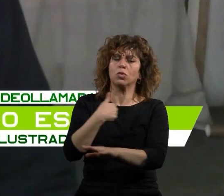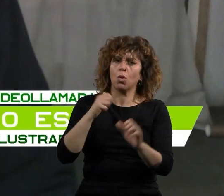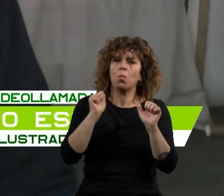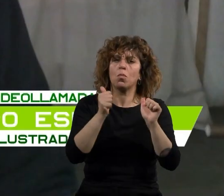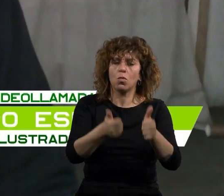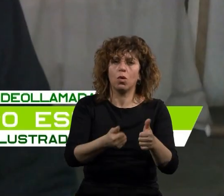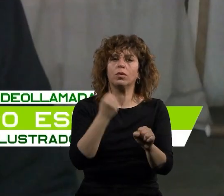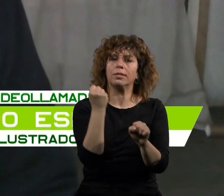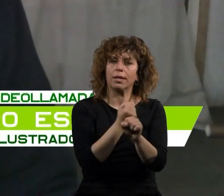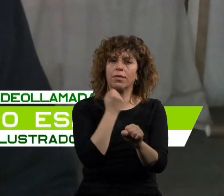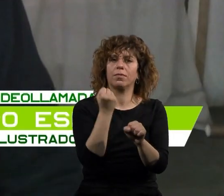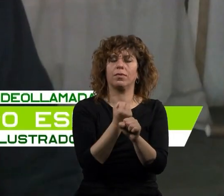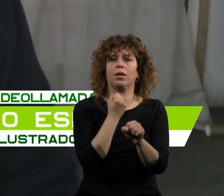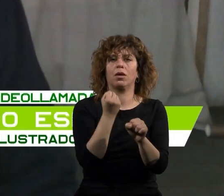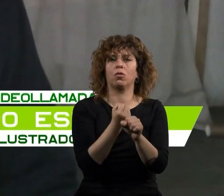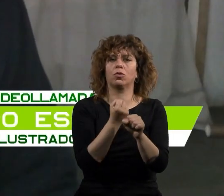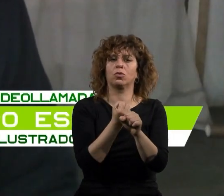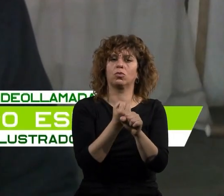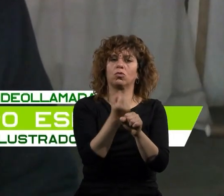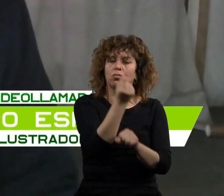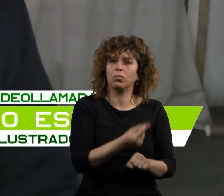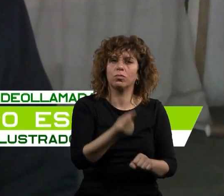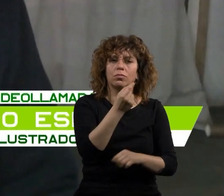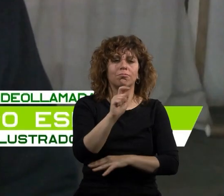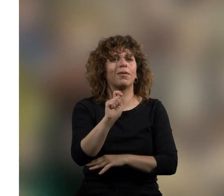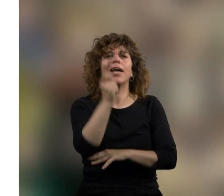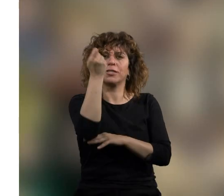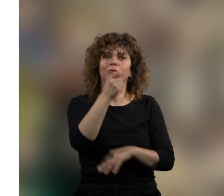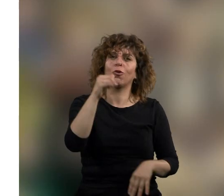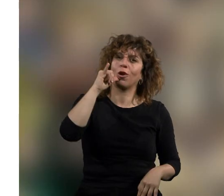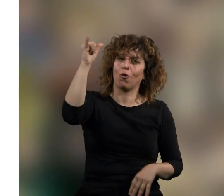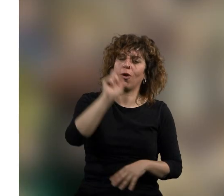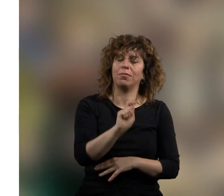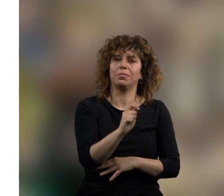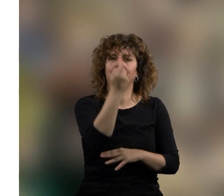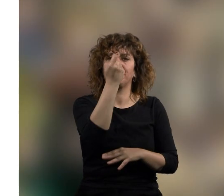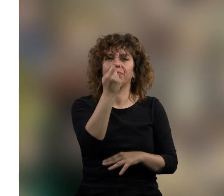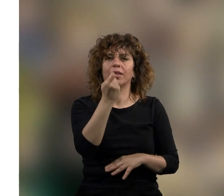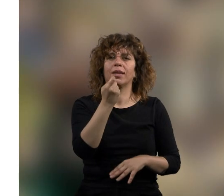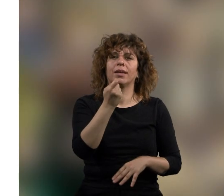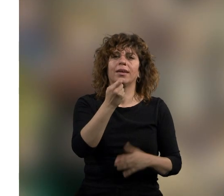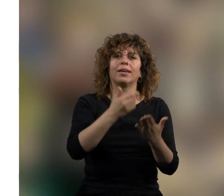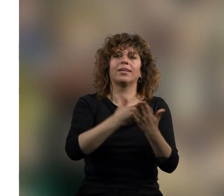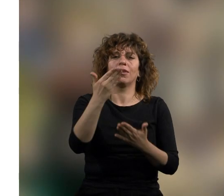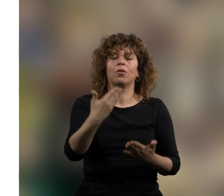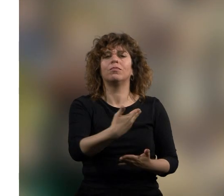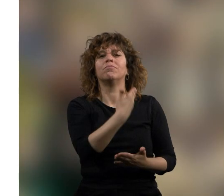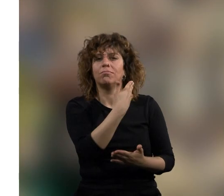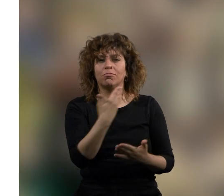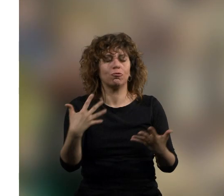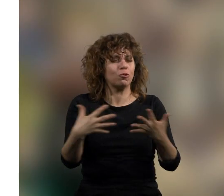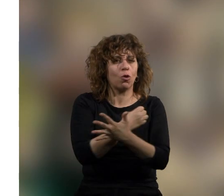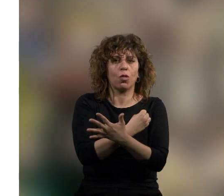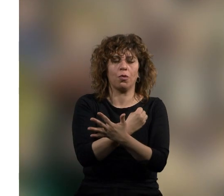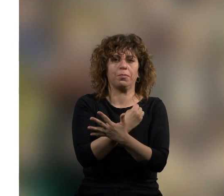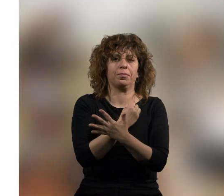trabajos fueron exitosos en La Rioja. El sitio de Logroño, Lomos de Orio,